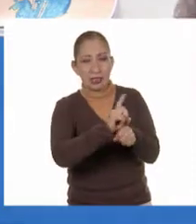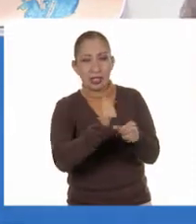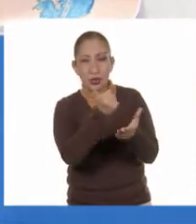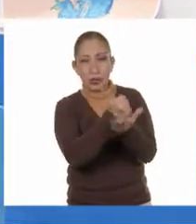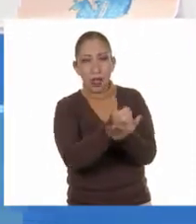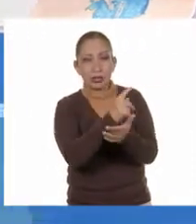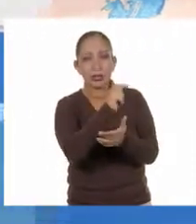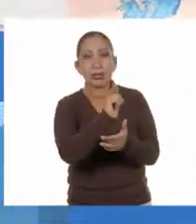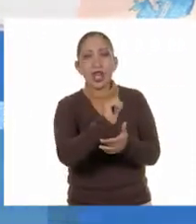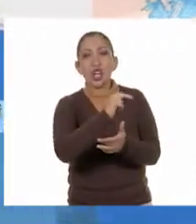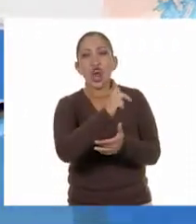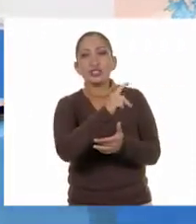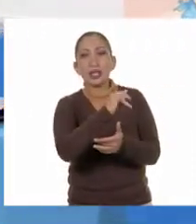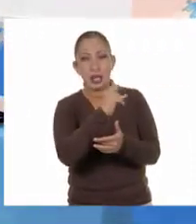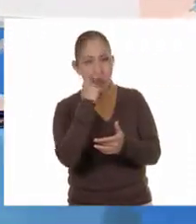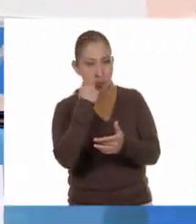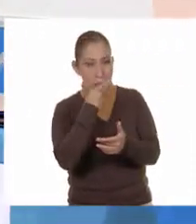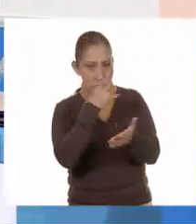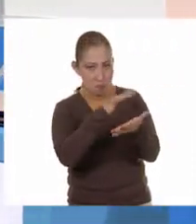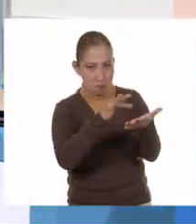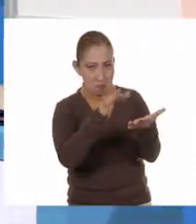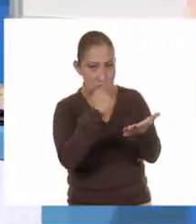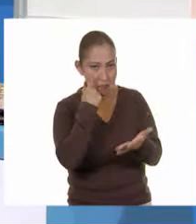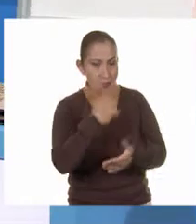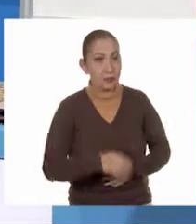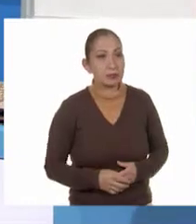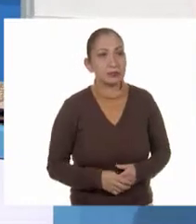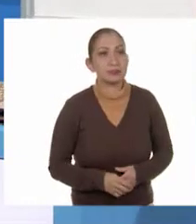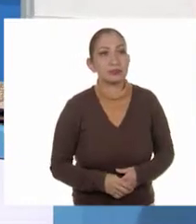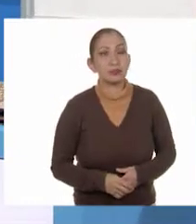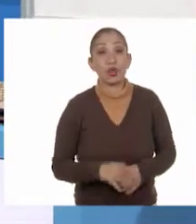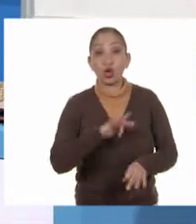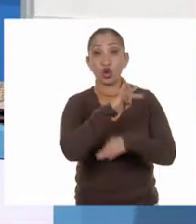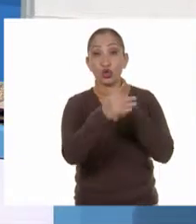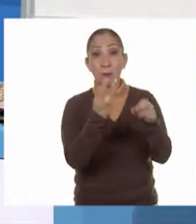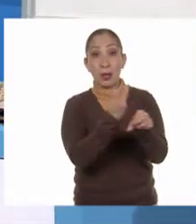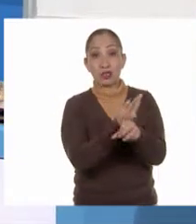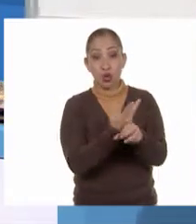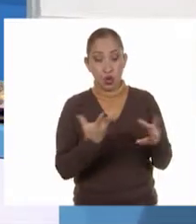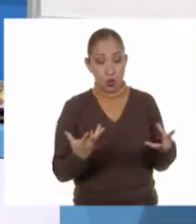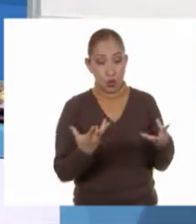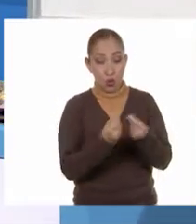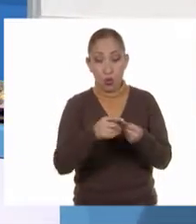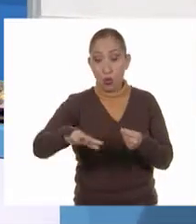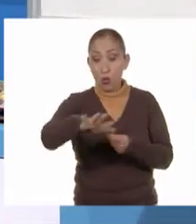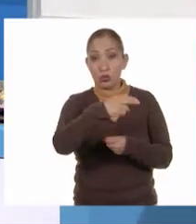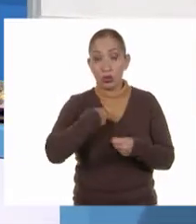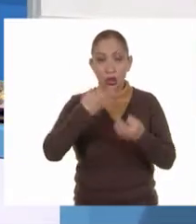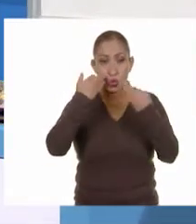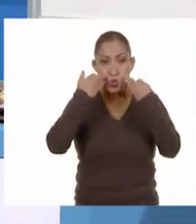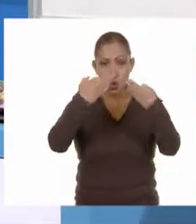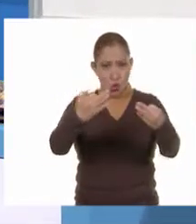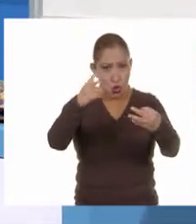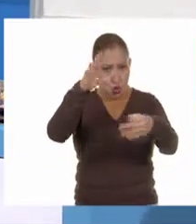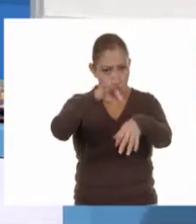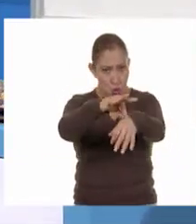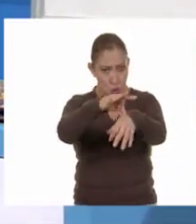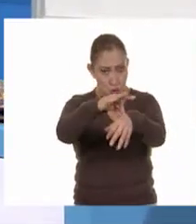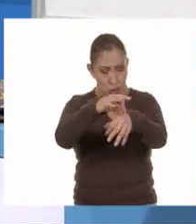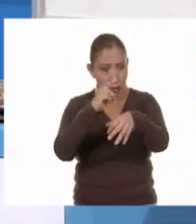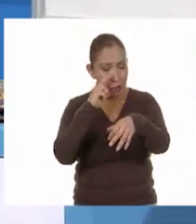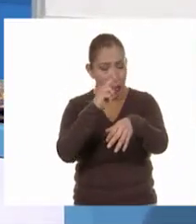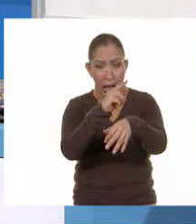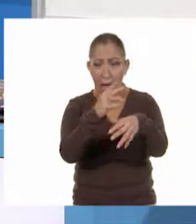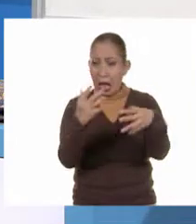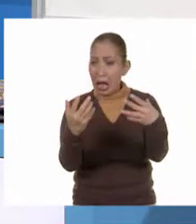México Tenochtitlan. Le daré lectura. Y todo esto pasó con nosotros. Nosotros lo vimos. Nosotros lo